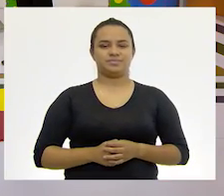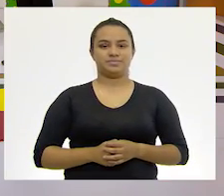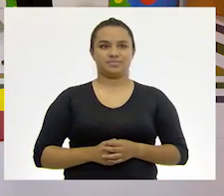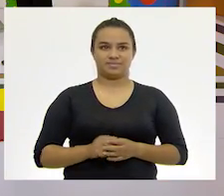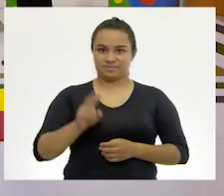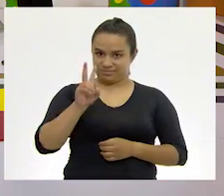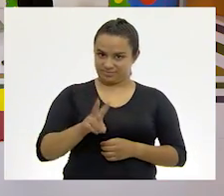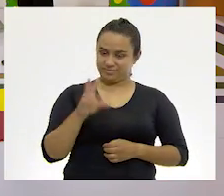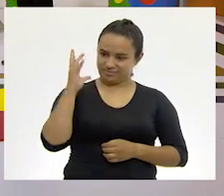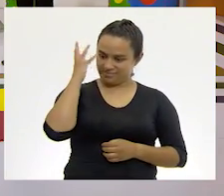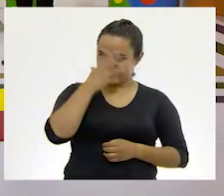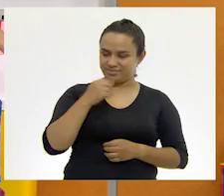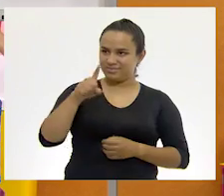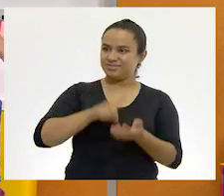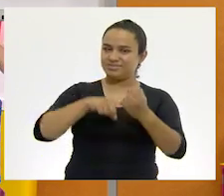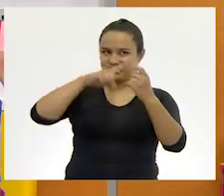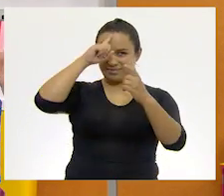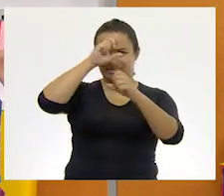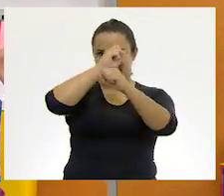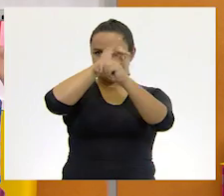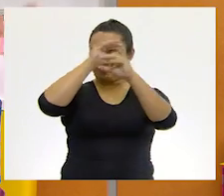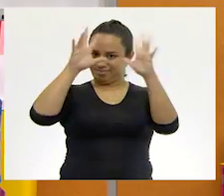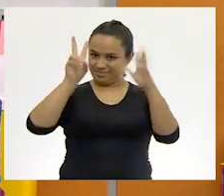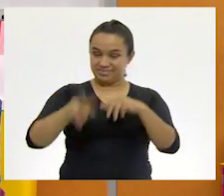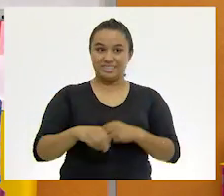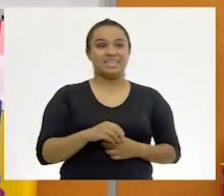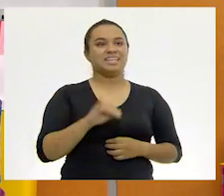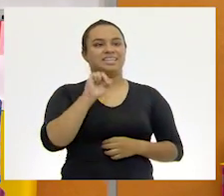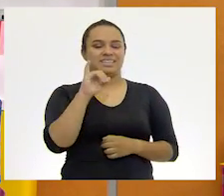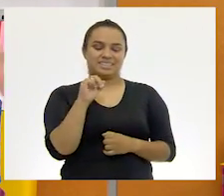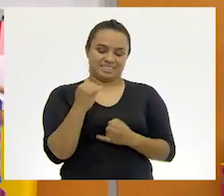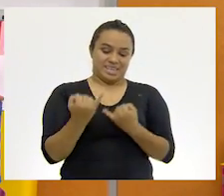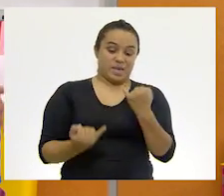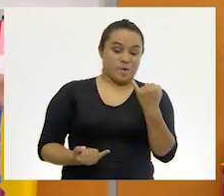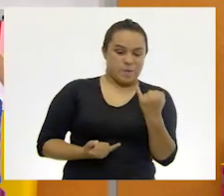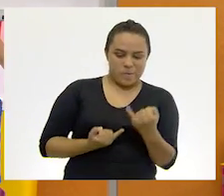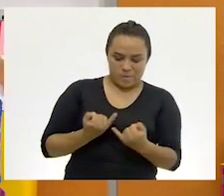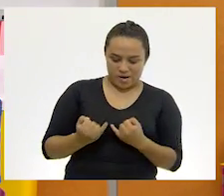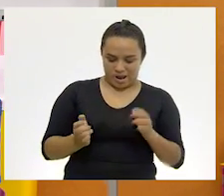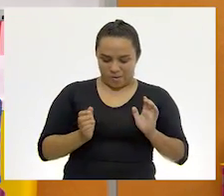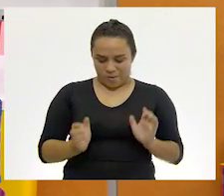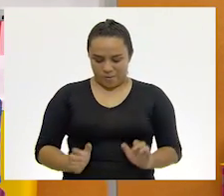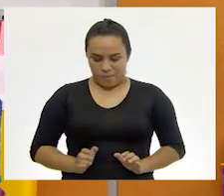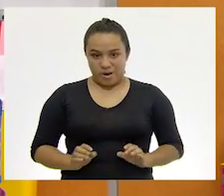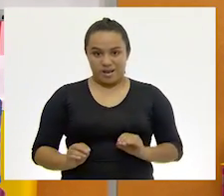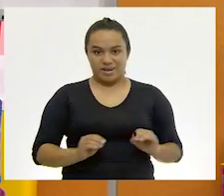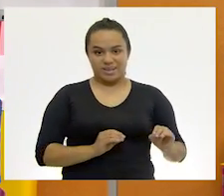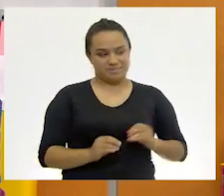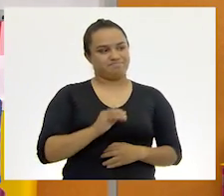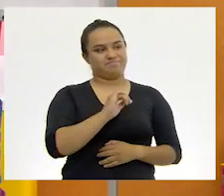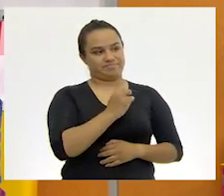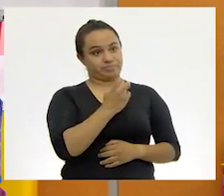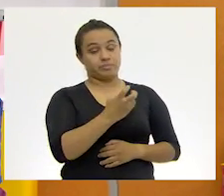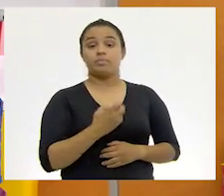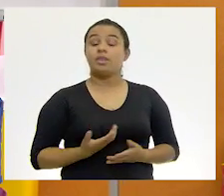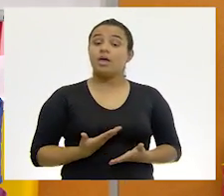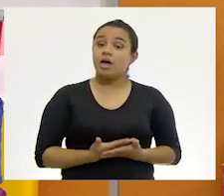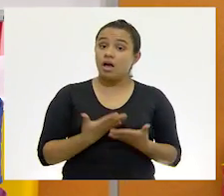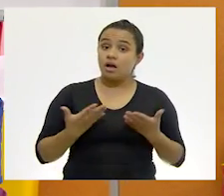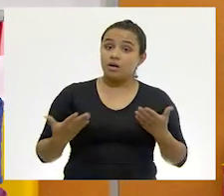¡Qué bonito es imaginar, ¿verdad? Sí. Y jugar y mover nuestro cuerpo. Así es. Bueno,